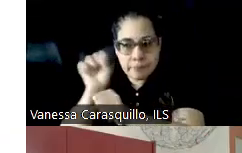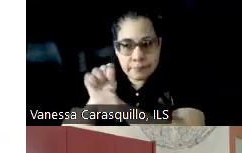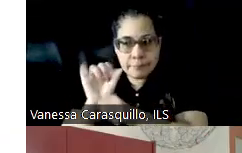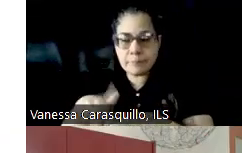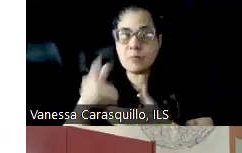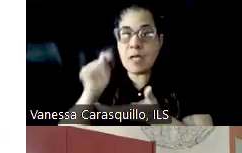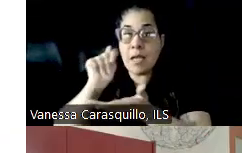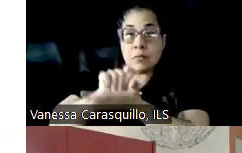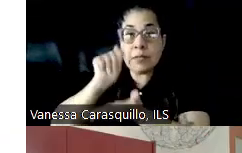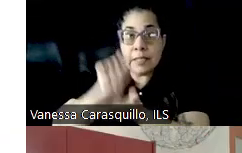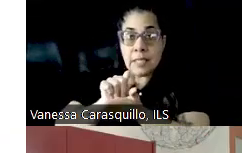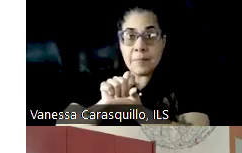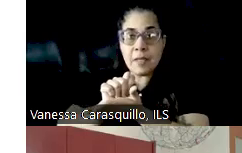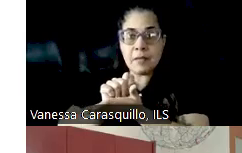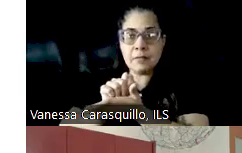va